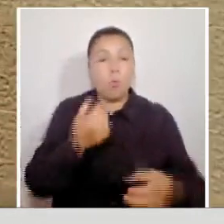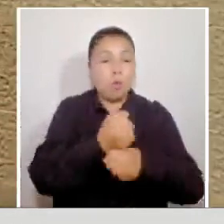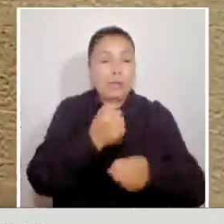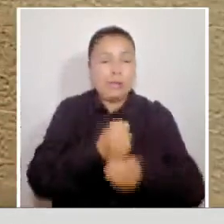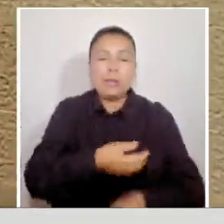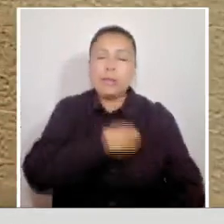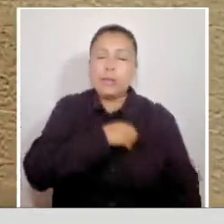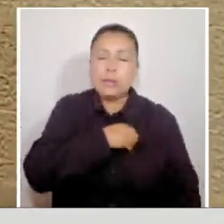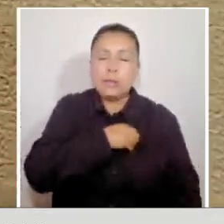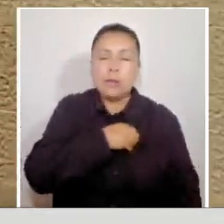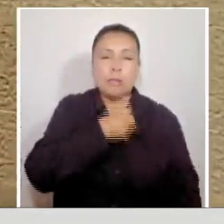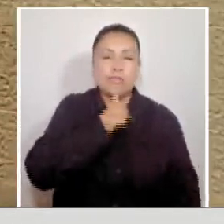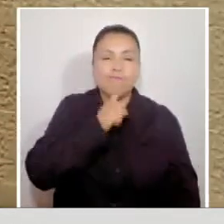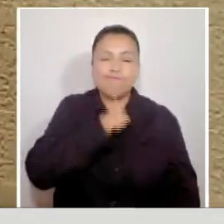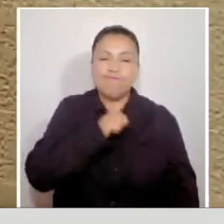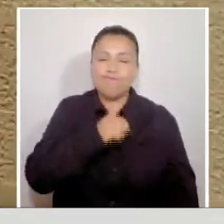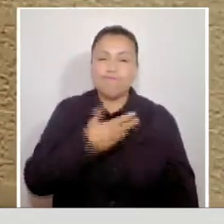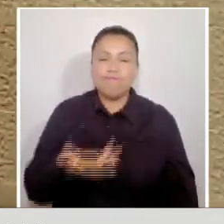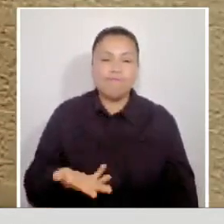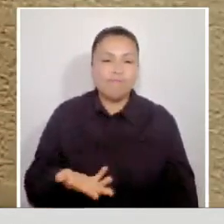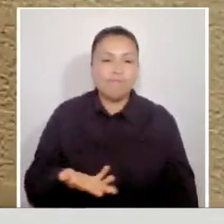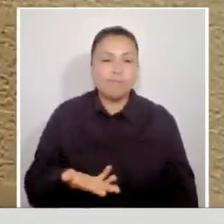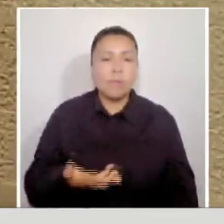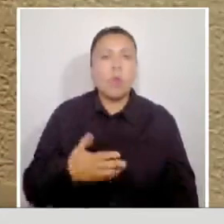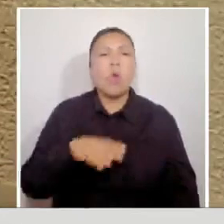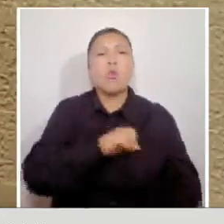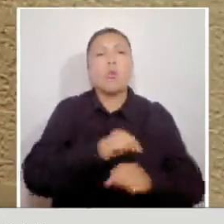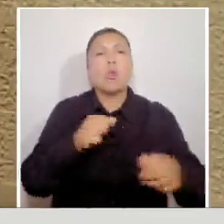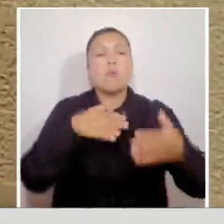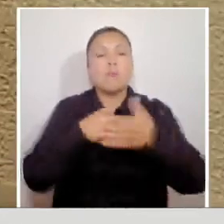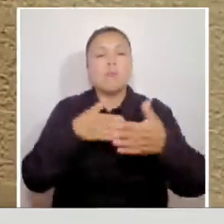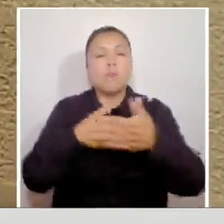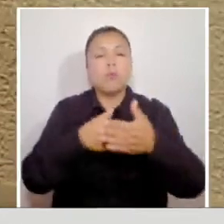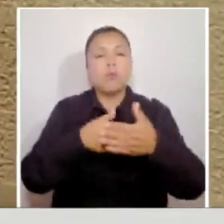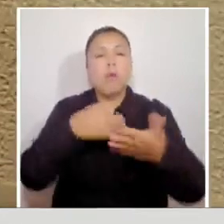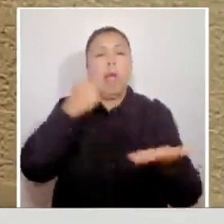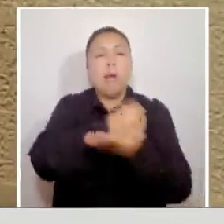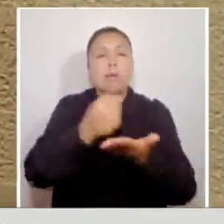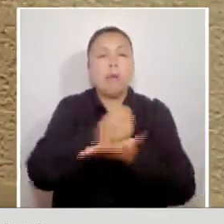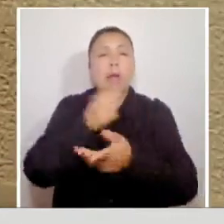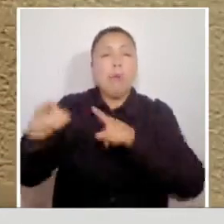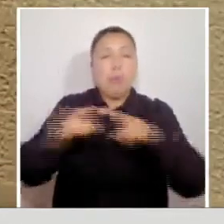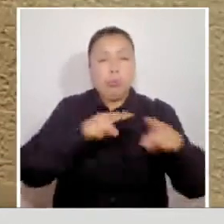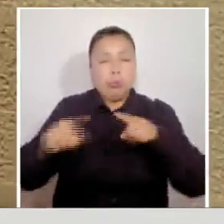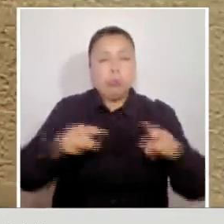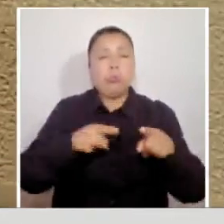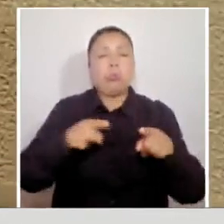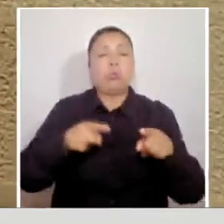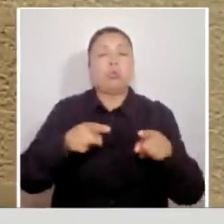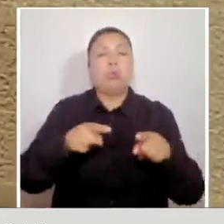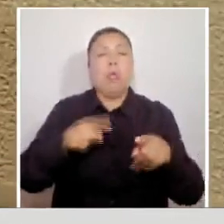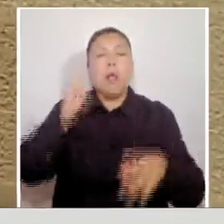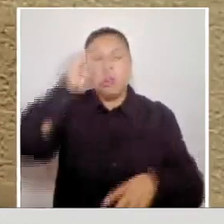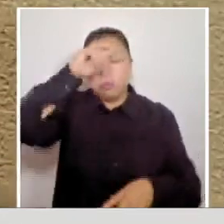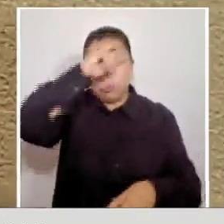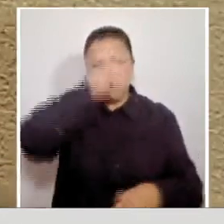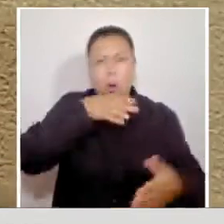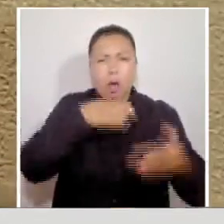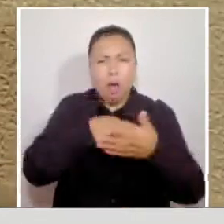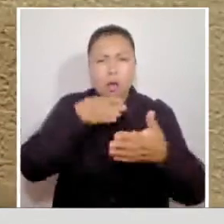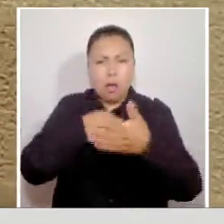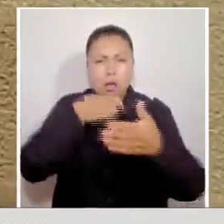lo que falla no podemos permitir que las barreras burocráticas y los trámites engorrosos sigan siendo un obstáculo